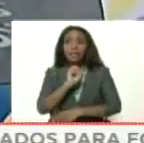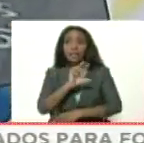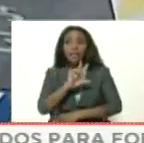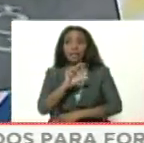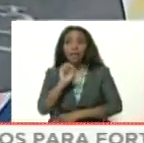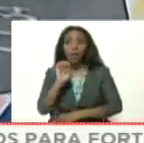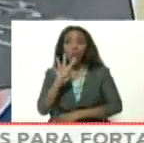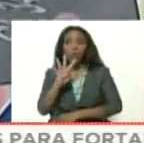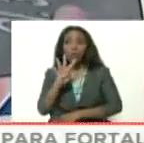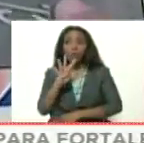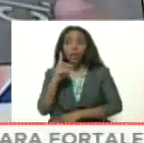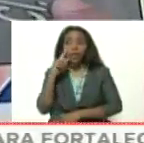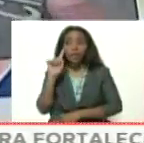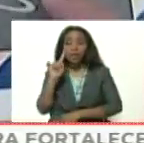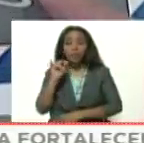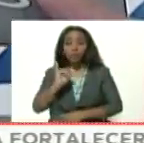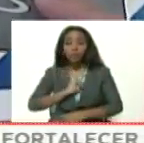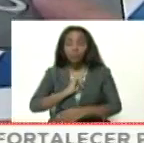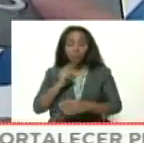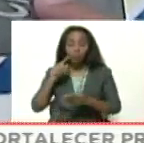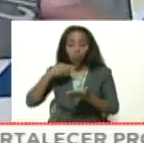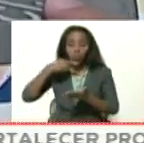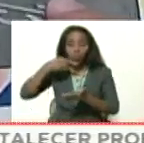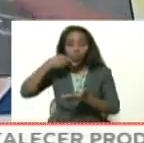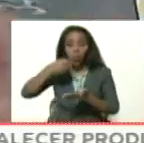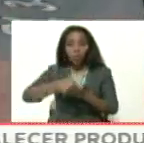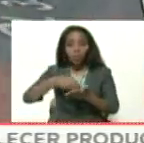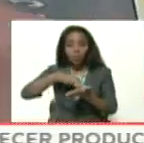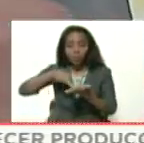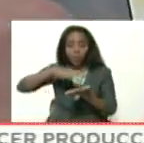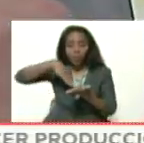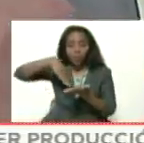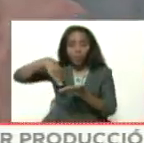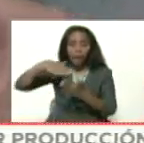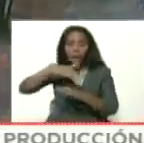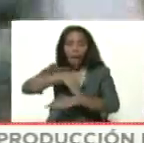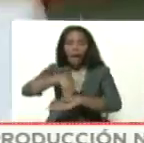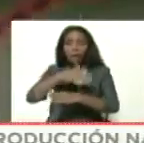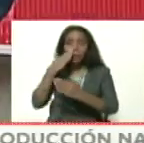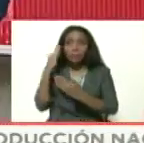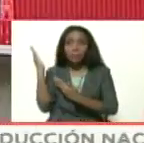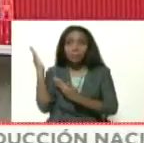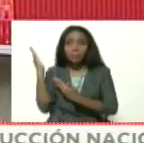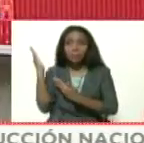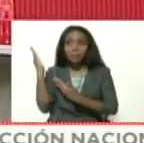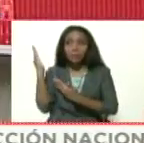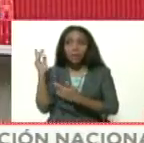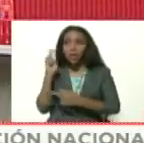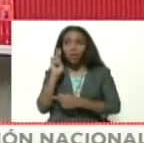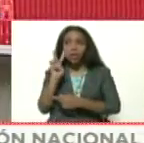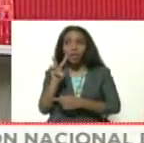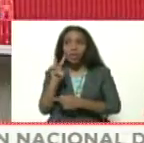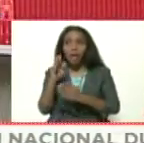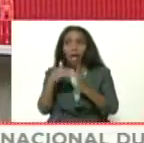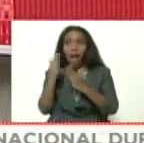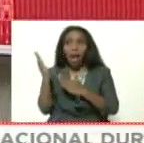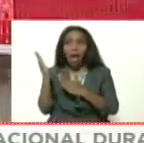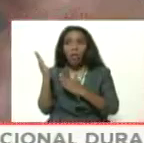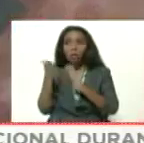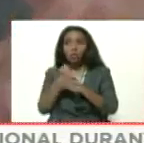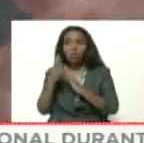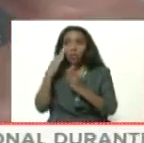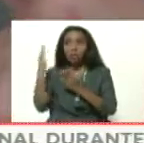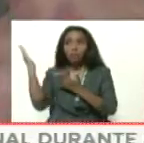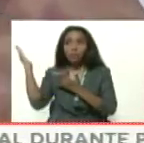22. Aquí se identifica la calle número 34. Al lado, que no se ve muy bien porque está tapada por